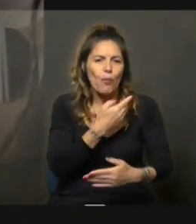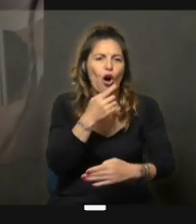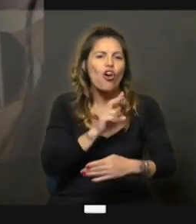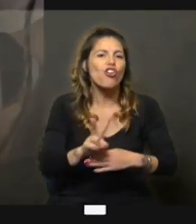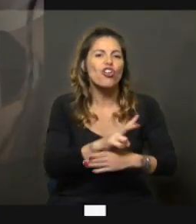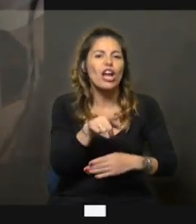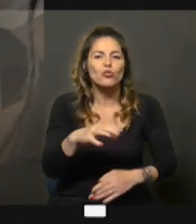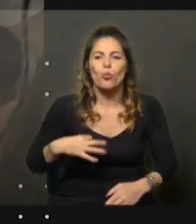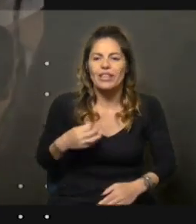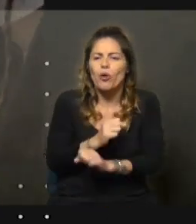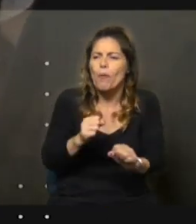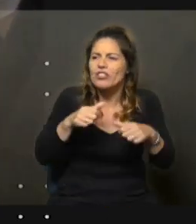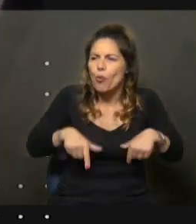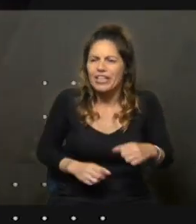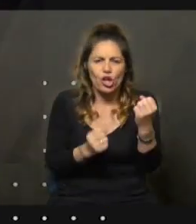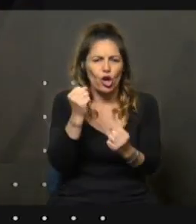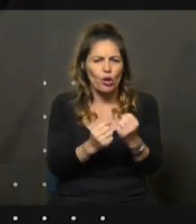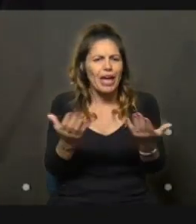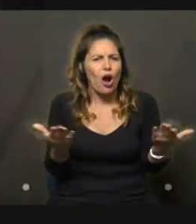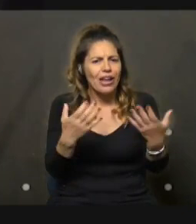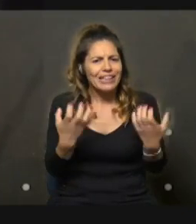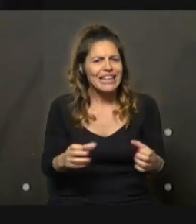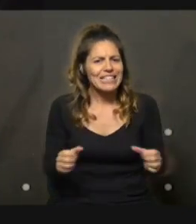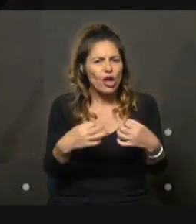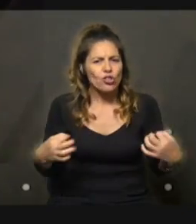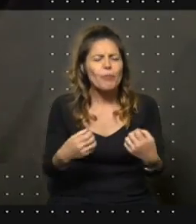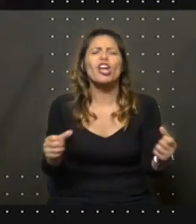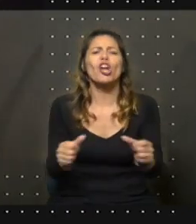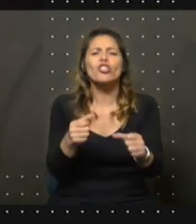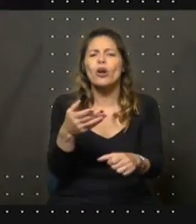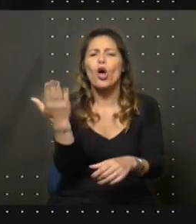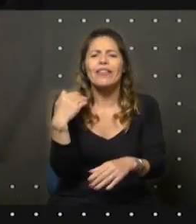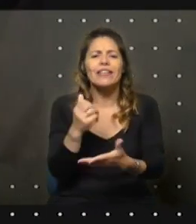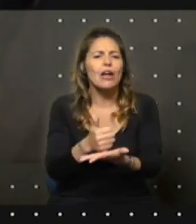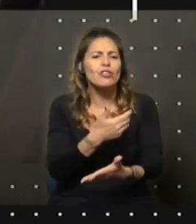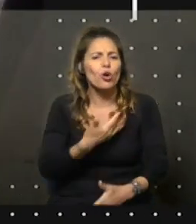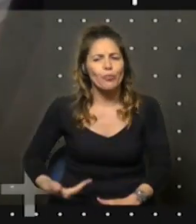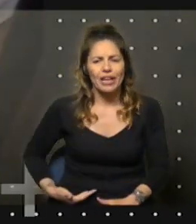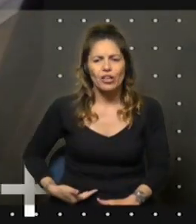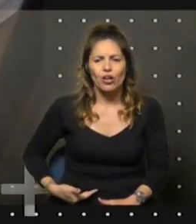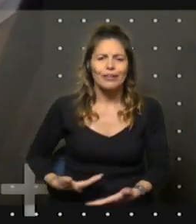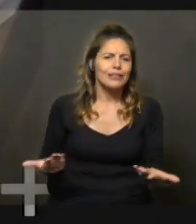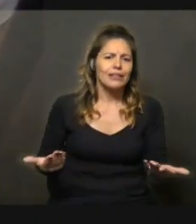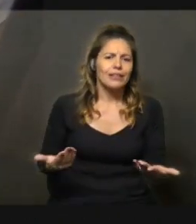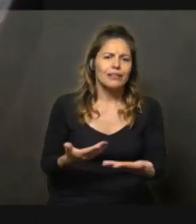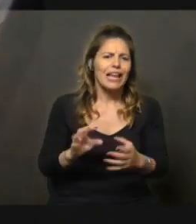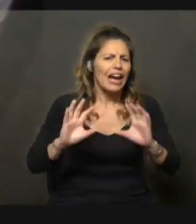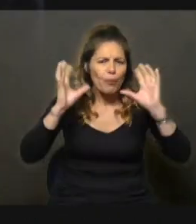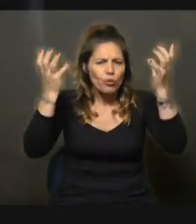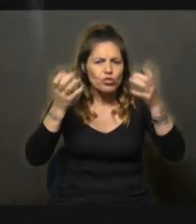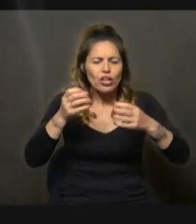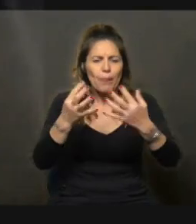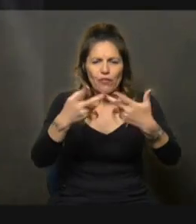cómo puede ser un ministro de economía ahora quiere hacer las cosas por qué no la hizo cuando estaba en su gobierno Es simple cuando la tiranía es ley la revolución es